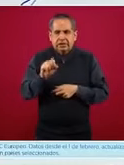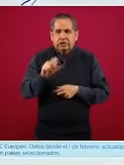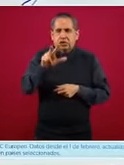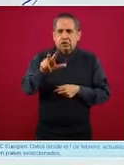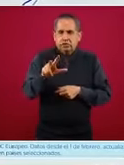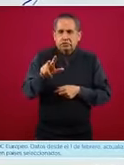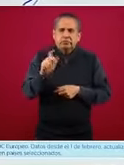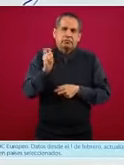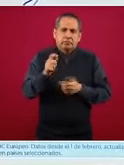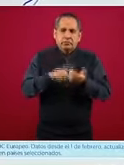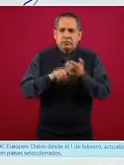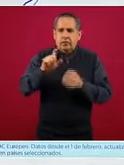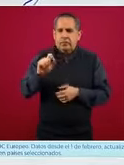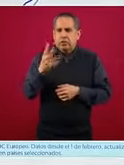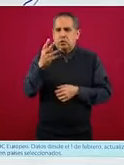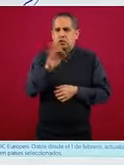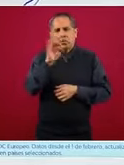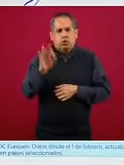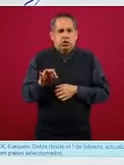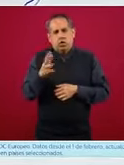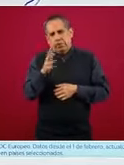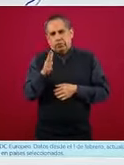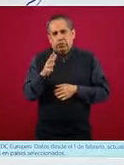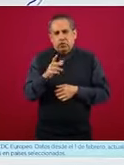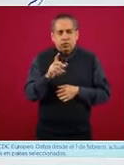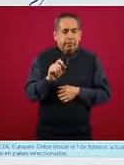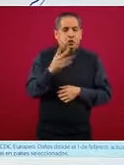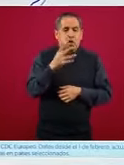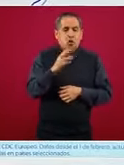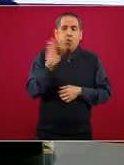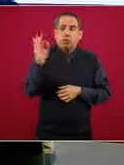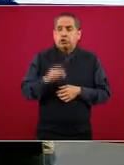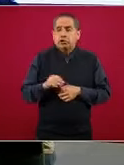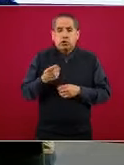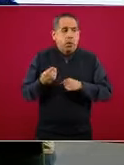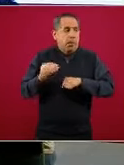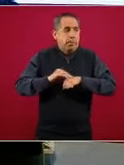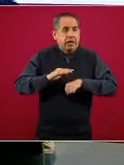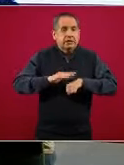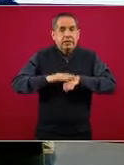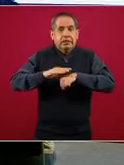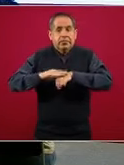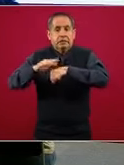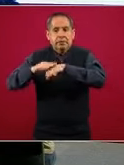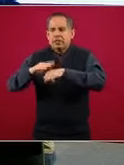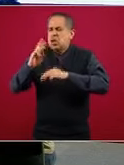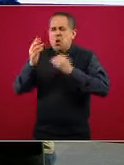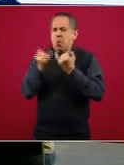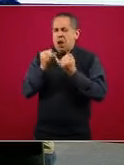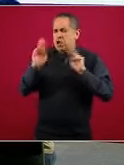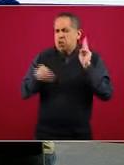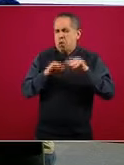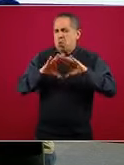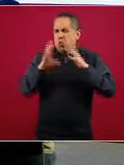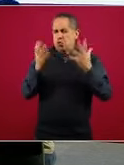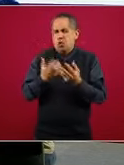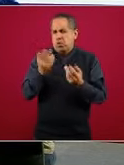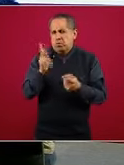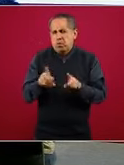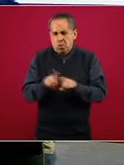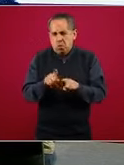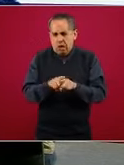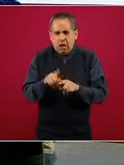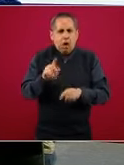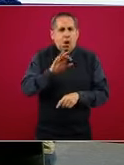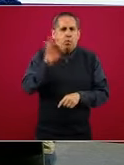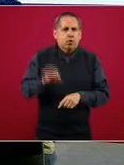1.521.668, que son 24%, es más o menos el porcentaje de casos recientes que hay en todo el mundo en su conjunto y también en México